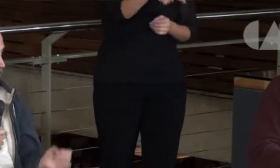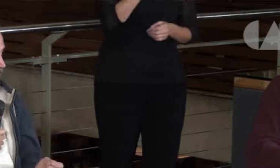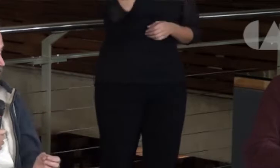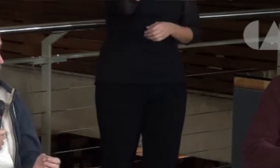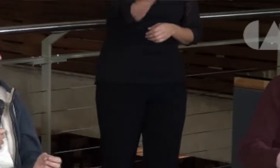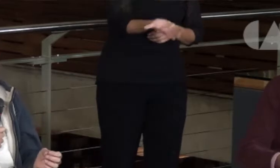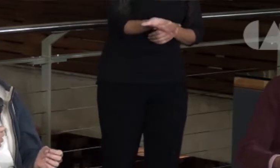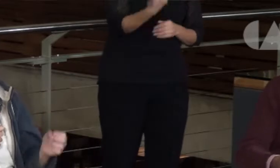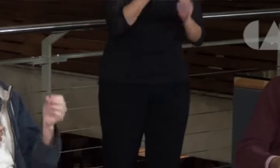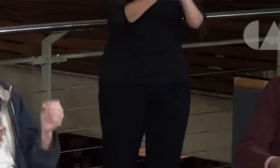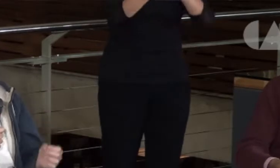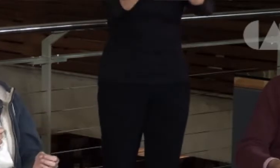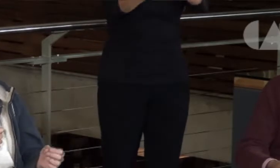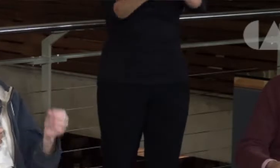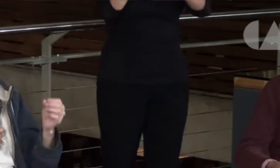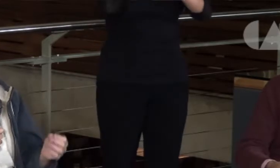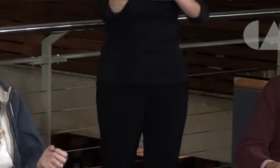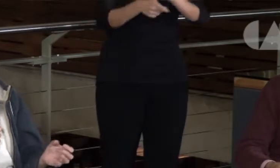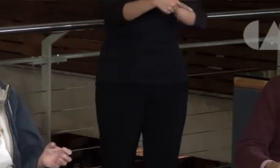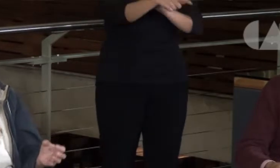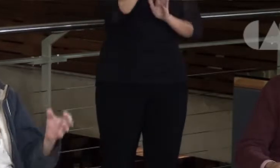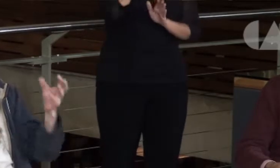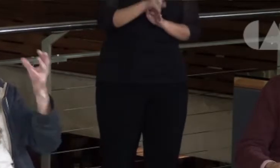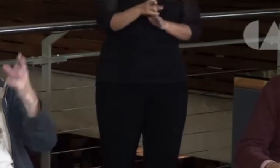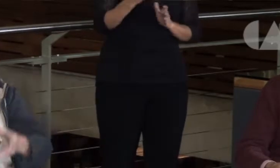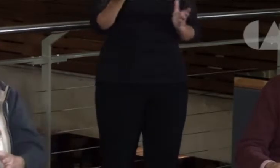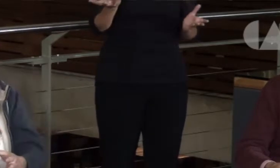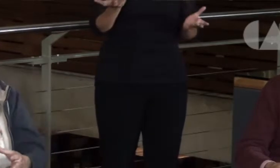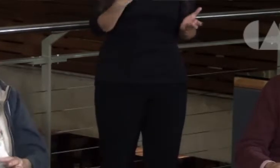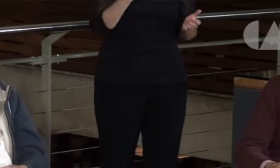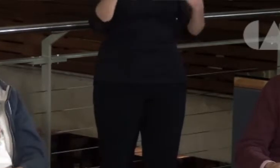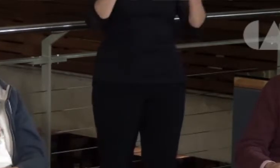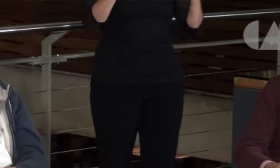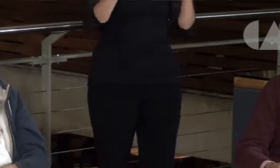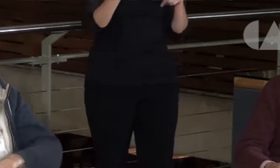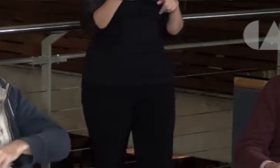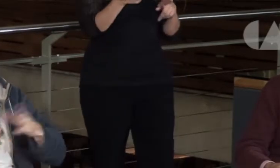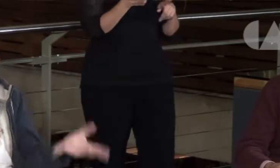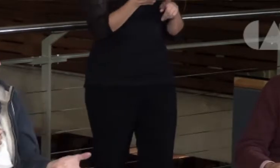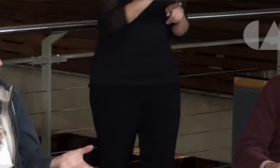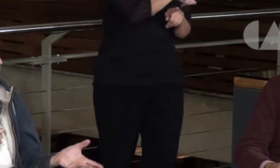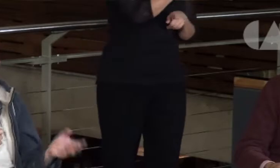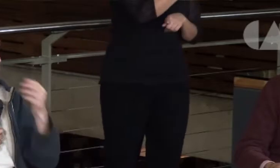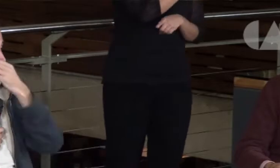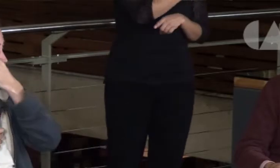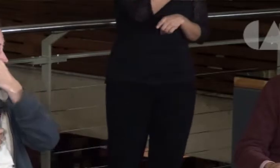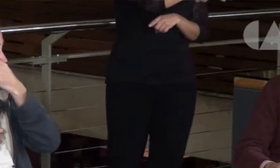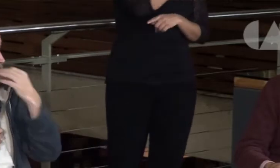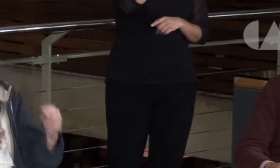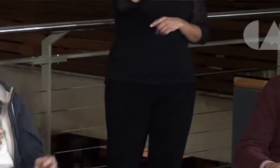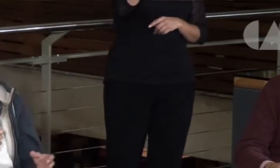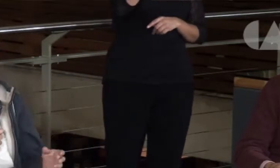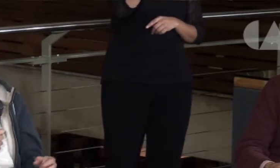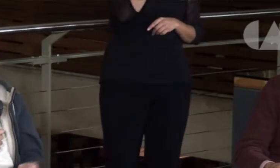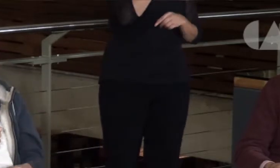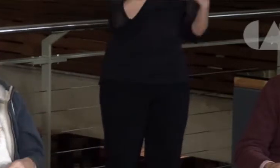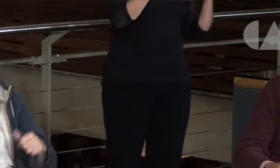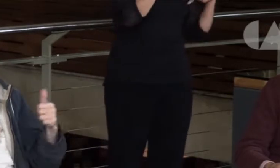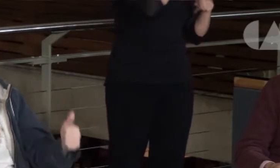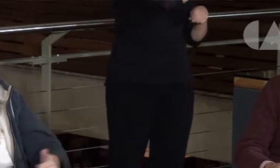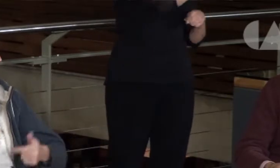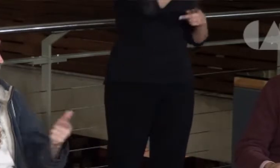no hago nada nada diferente que no hago con mi otro hijo ni con ningún otro hijo ni con nuestros niños hago lo mismo